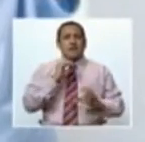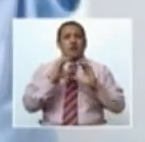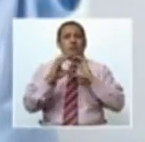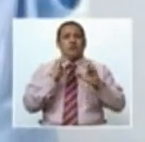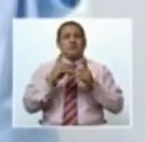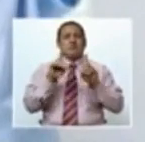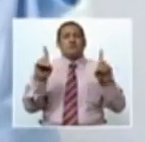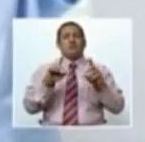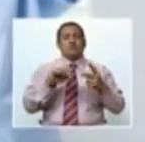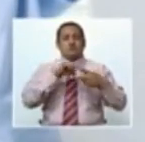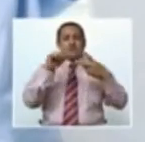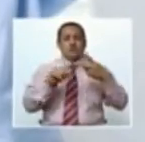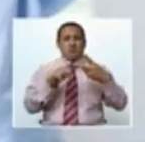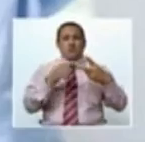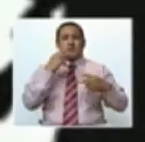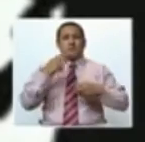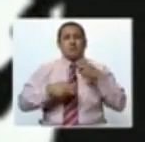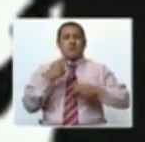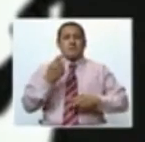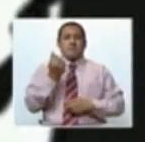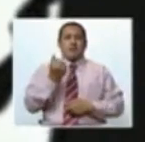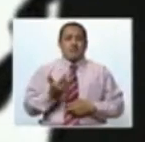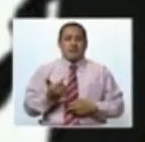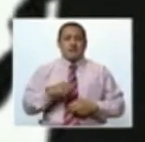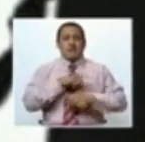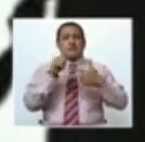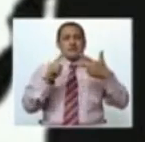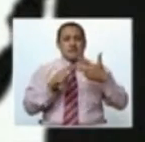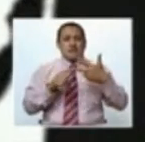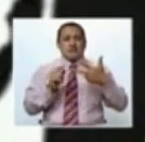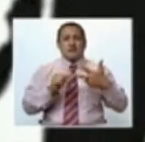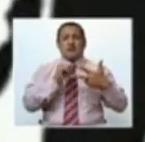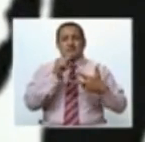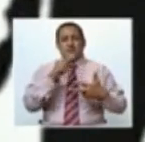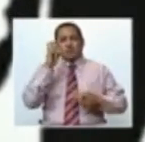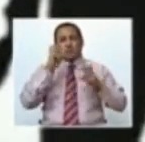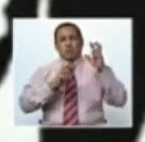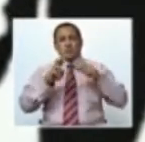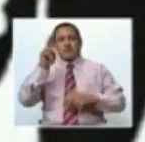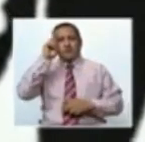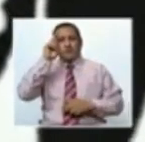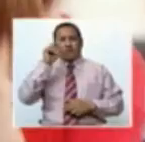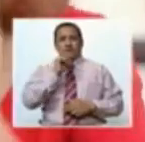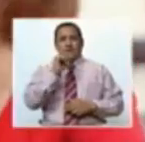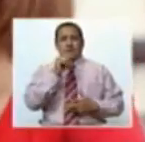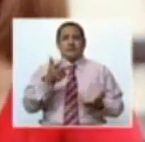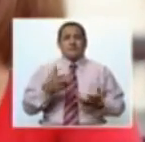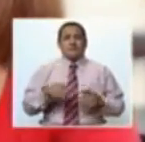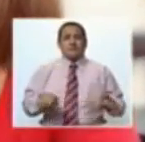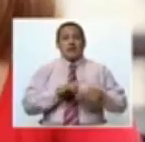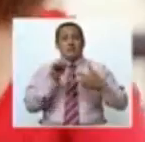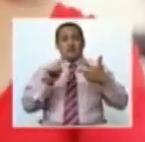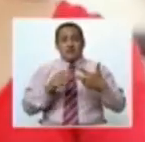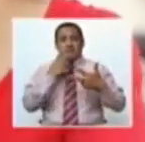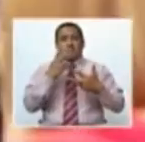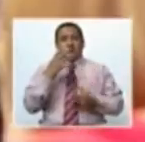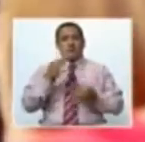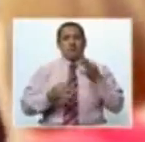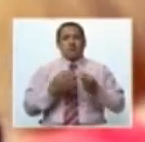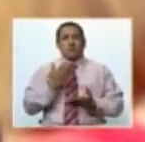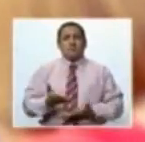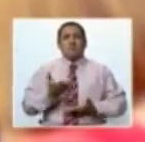falta de comunicación, seguida de los problemas económicos y la desconfianza. En ese sentido, ante